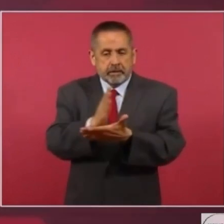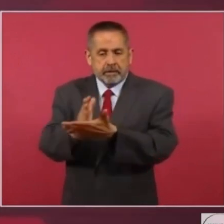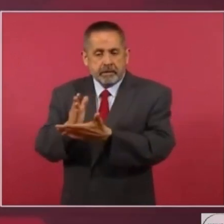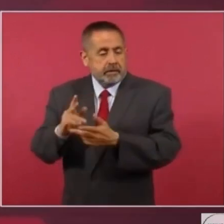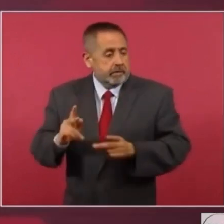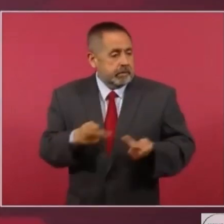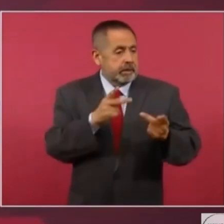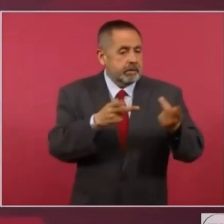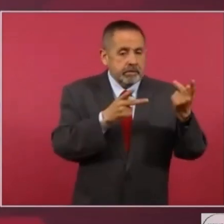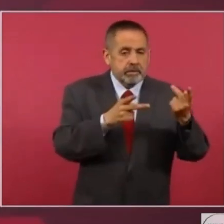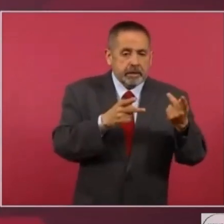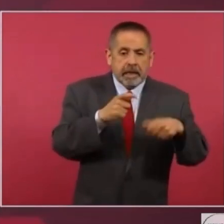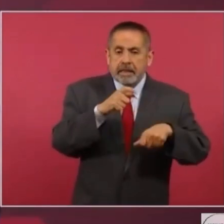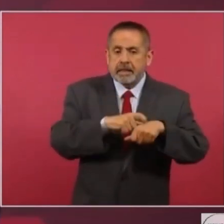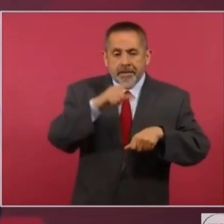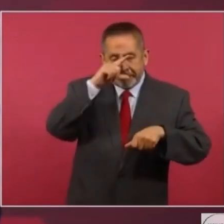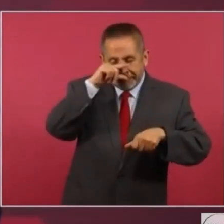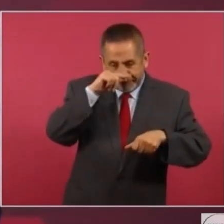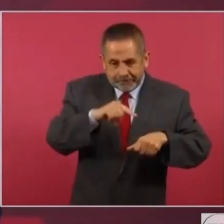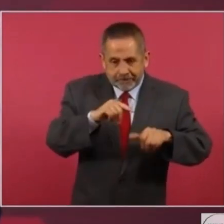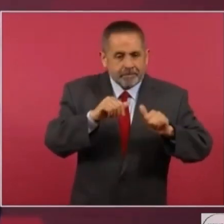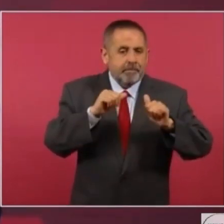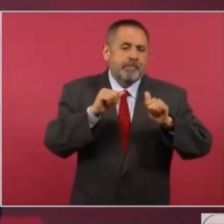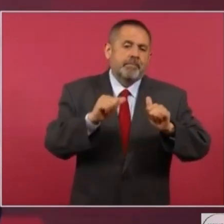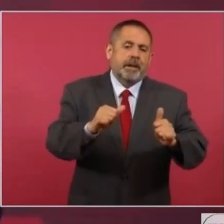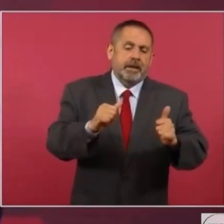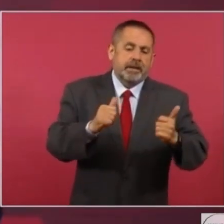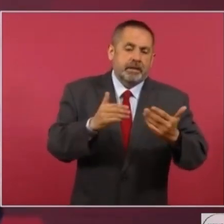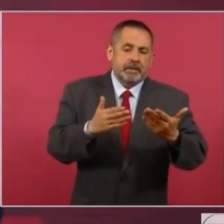y ya no les dio tiempo.